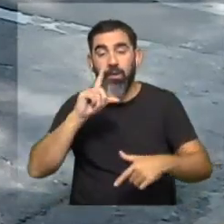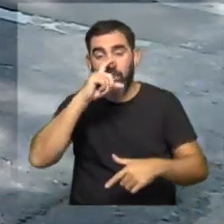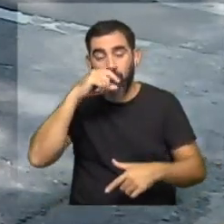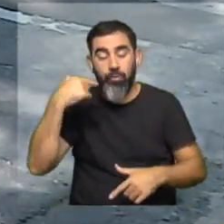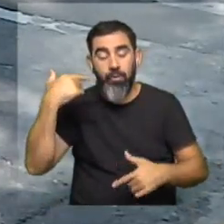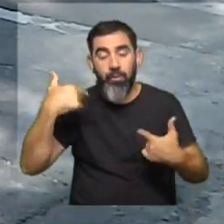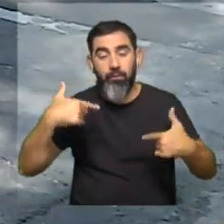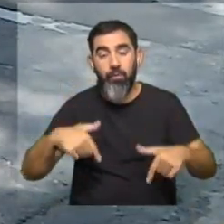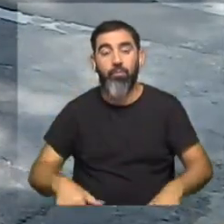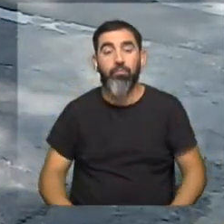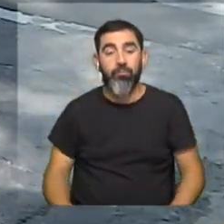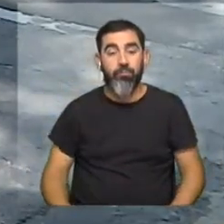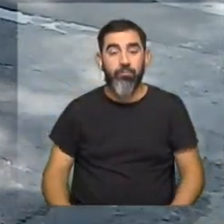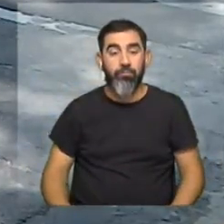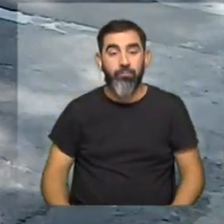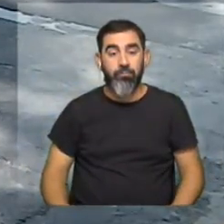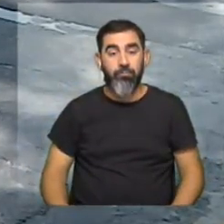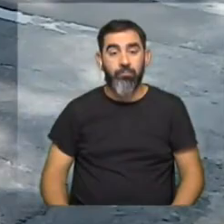minutos.